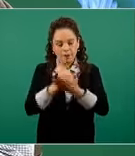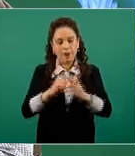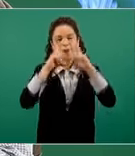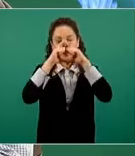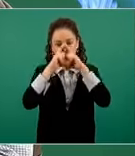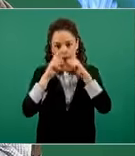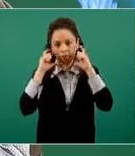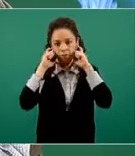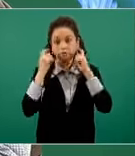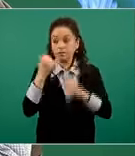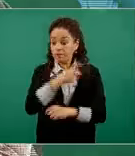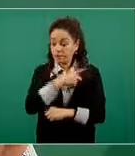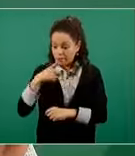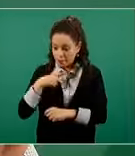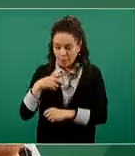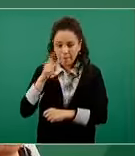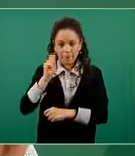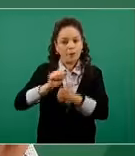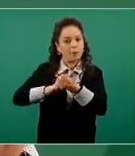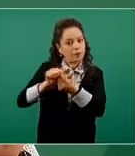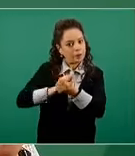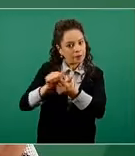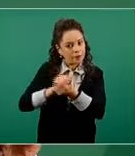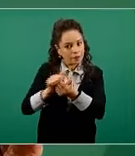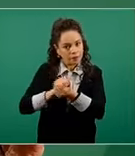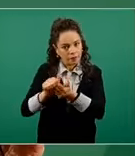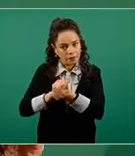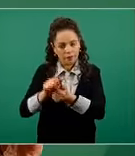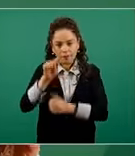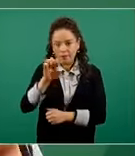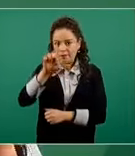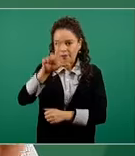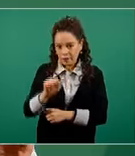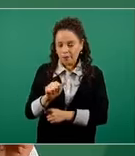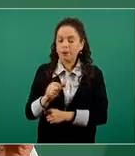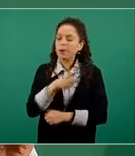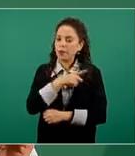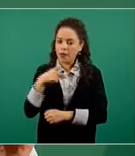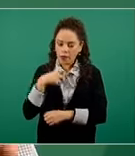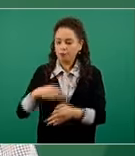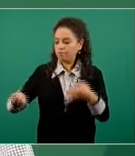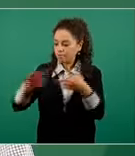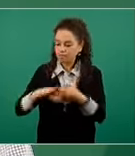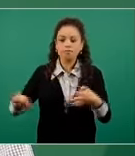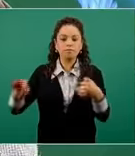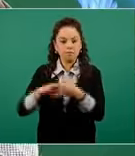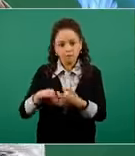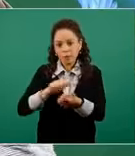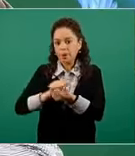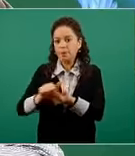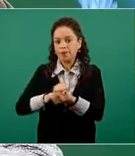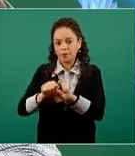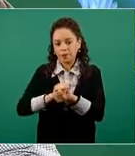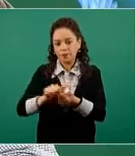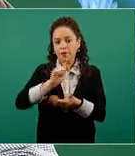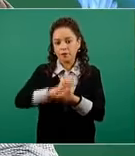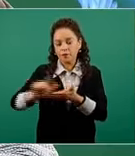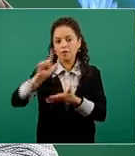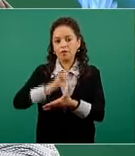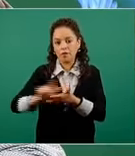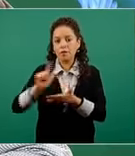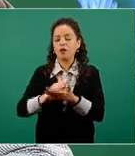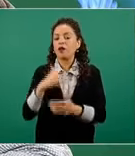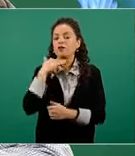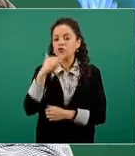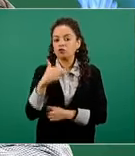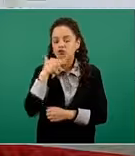de lavar, sobre todo los que son reusables y de tela, constantemente para poder estar limpiando impurezas que